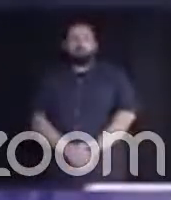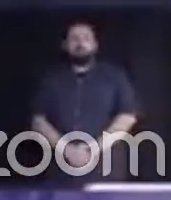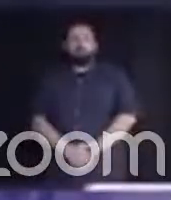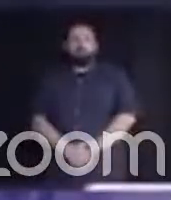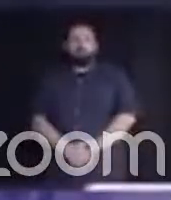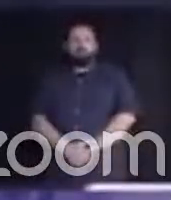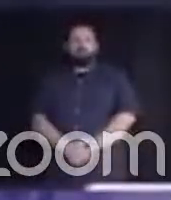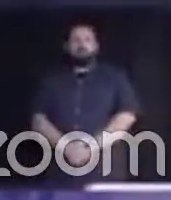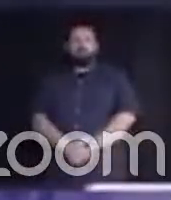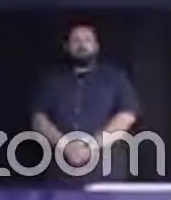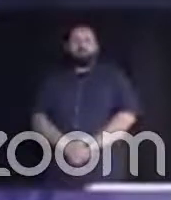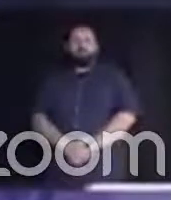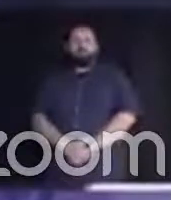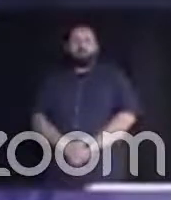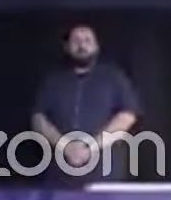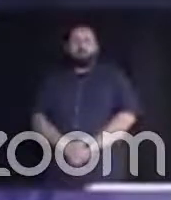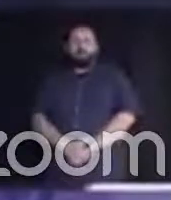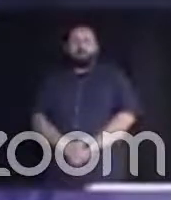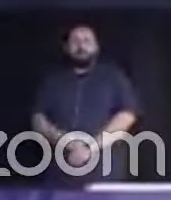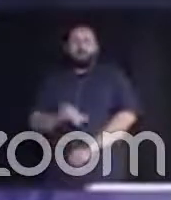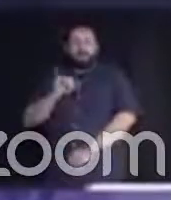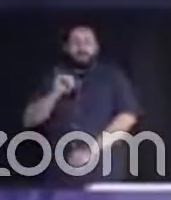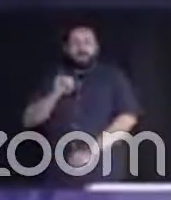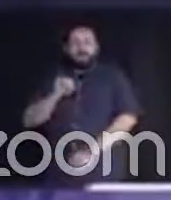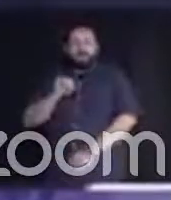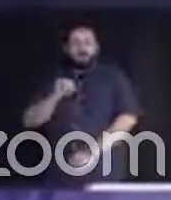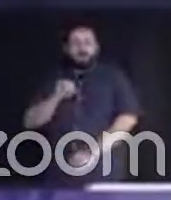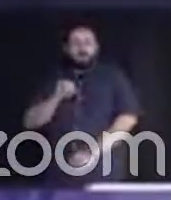Sí, y es que luego,